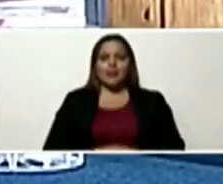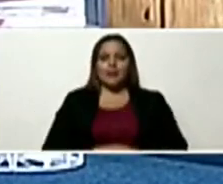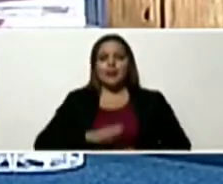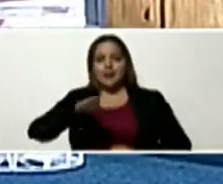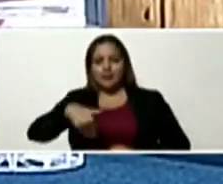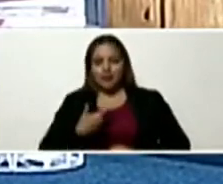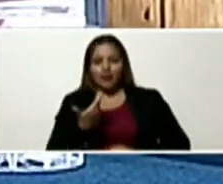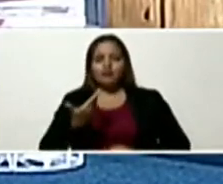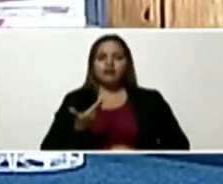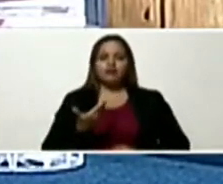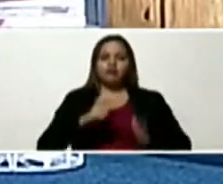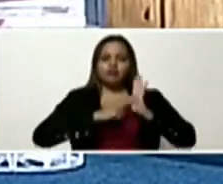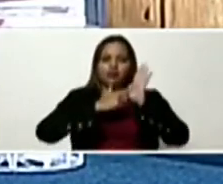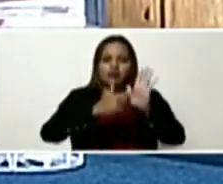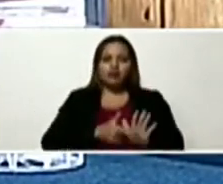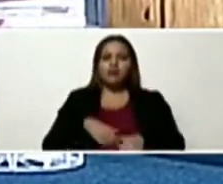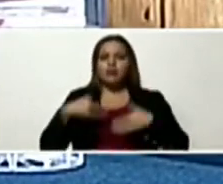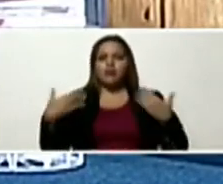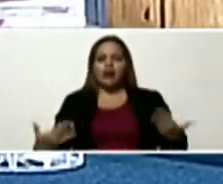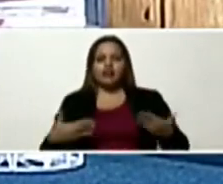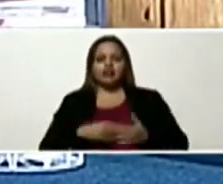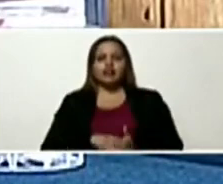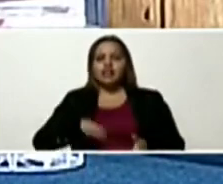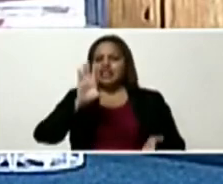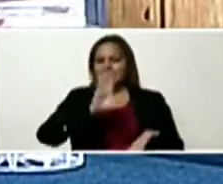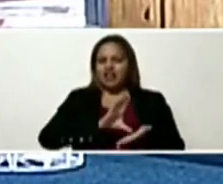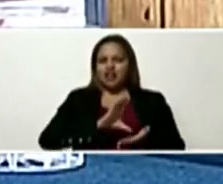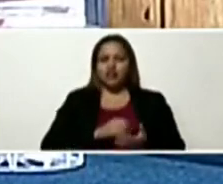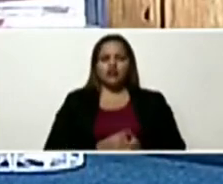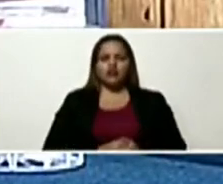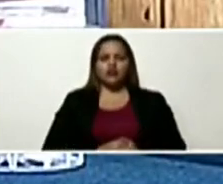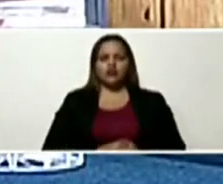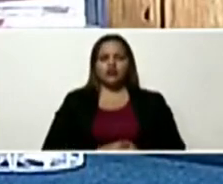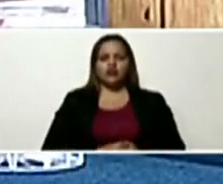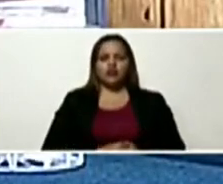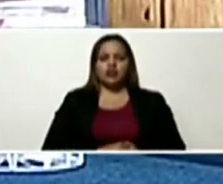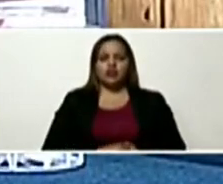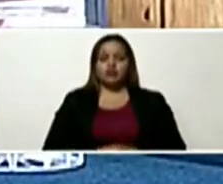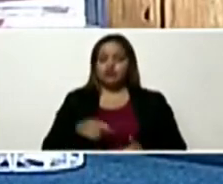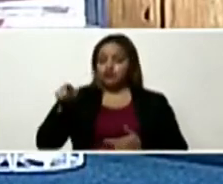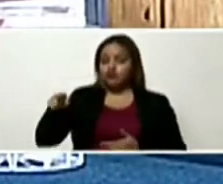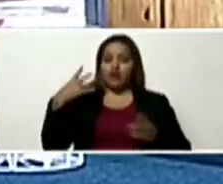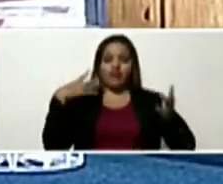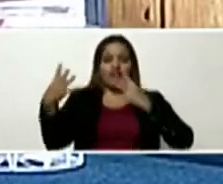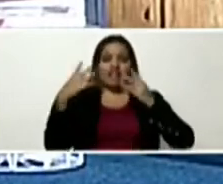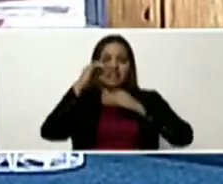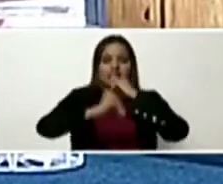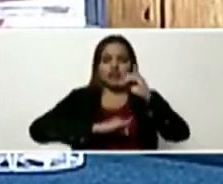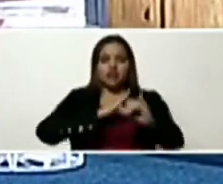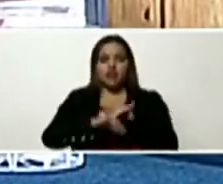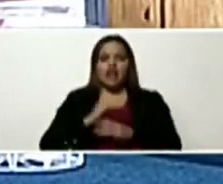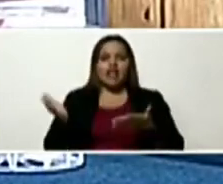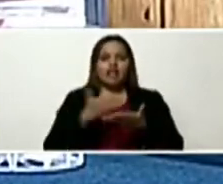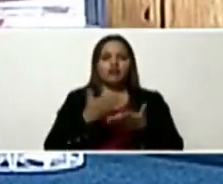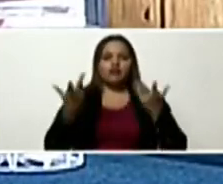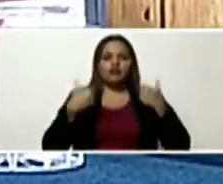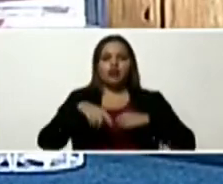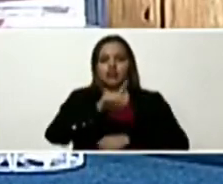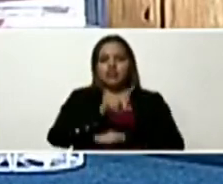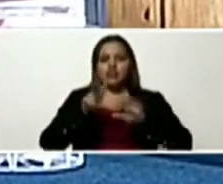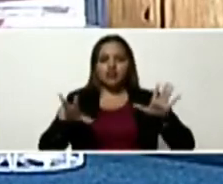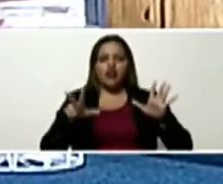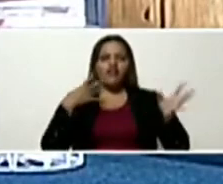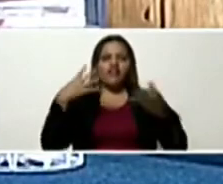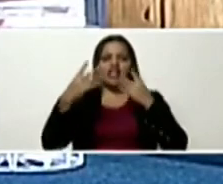podamos señalar cuál es el centro de esta Feria Internacional del Libro número 18,